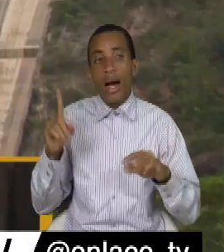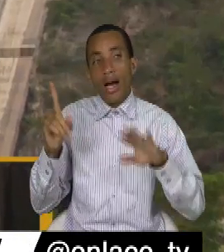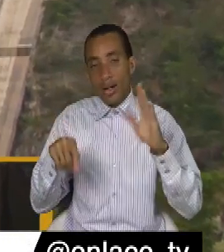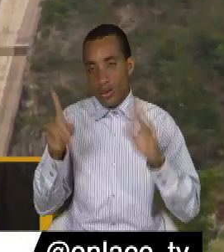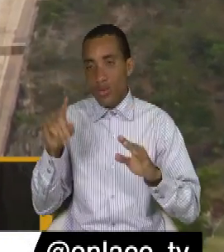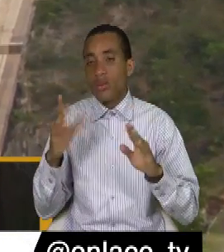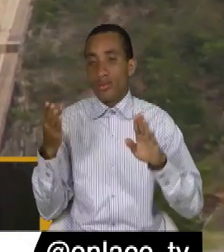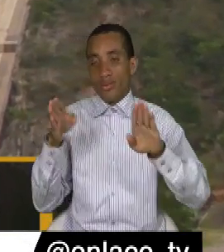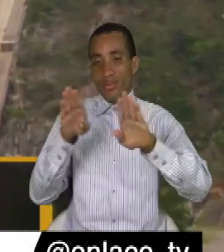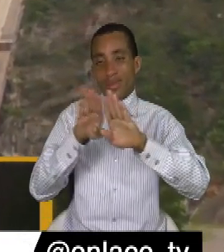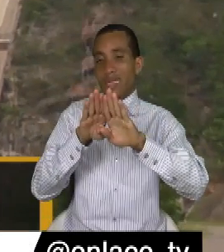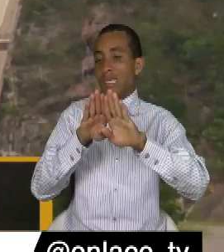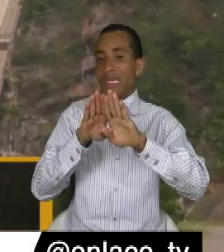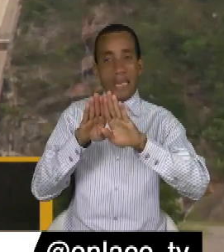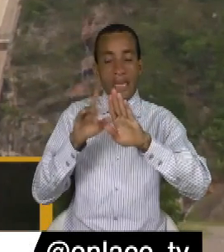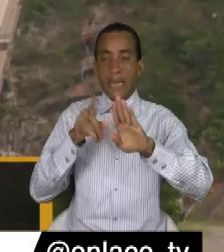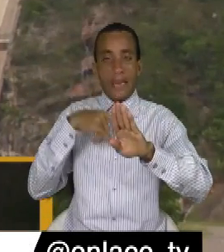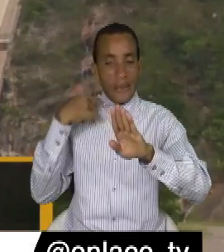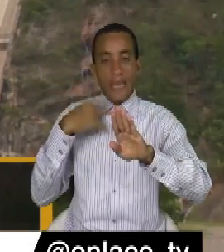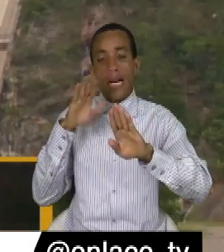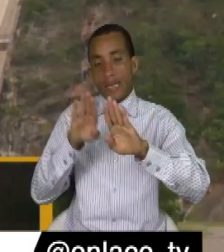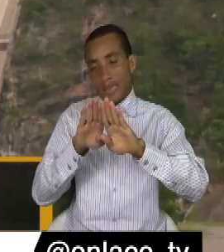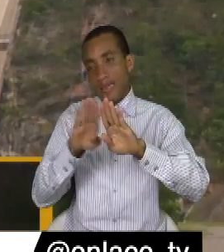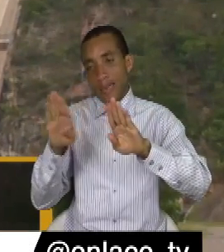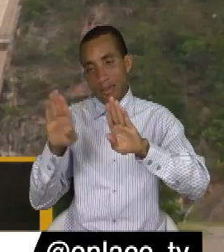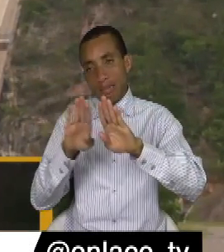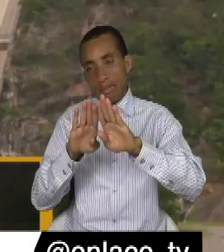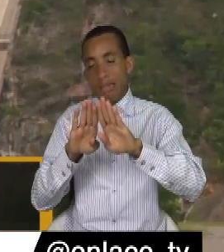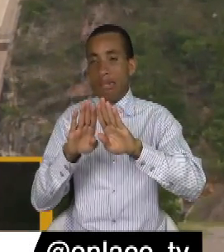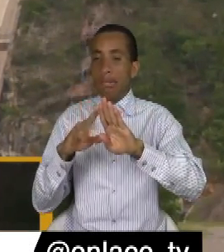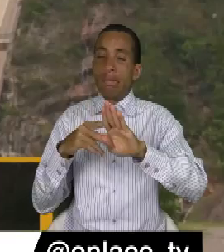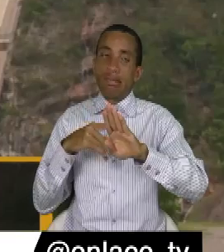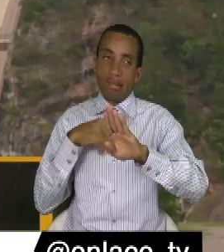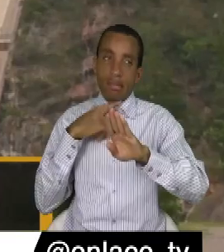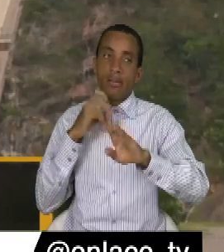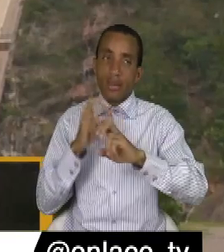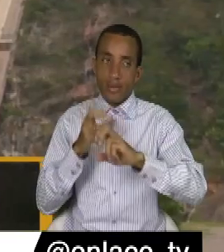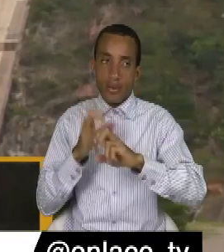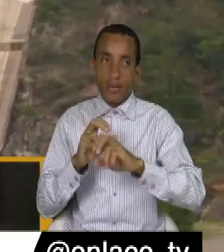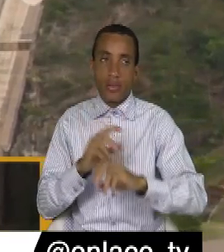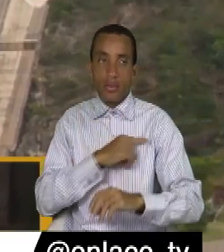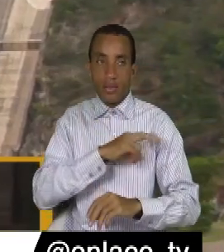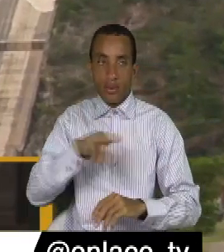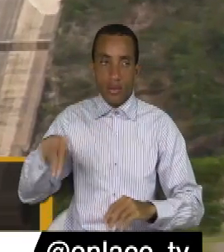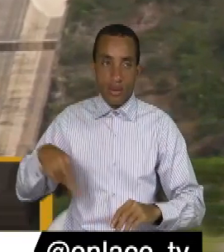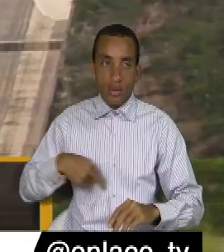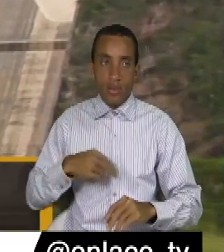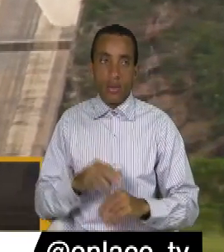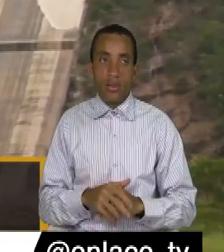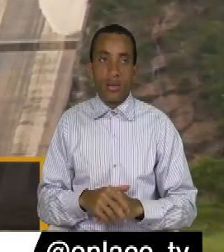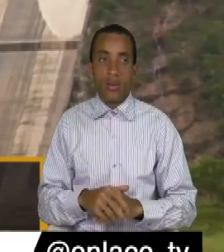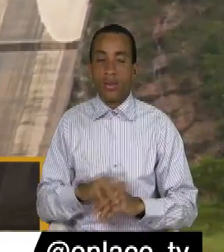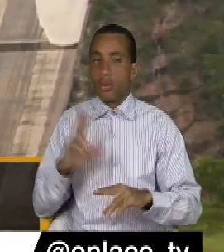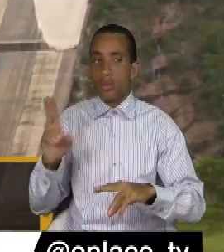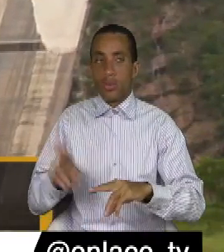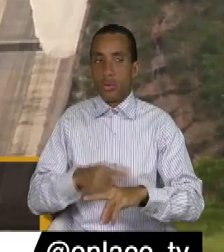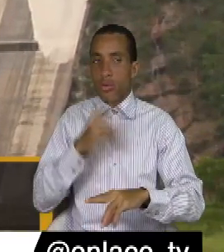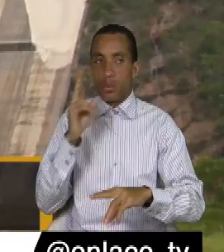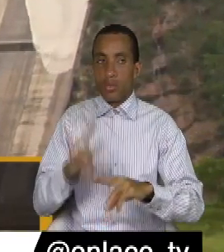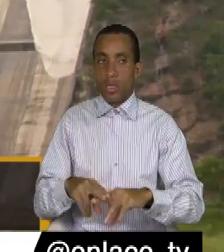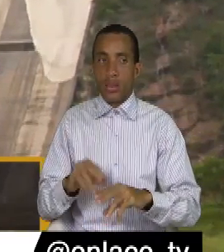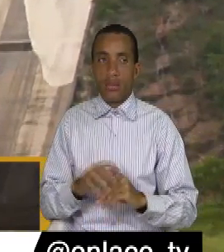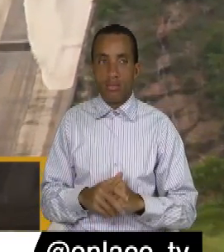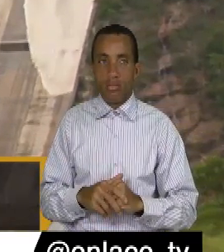funcionan, lo cual nosotros en sitio lo hemos compartido desde nuestra visión operativa. Estamos en condiciones de operación normales y lo